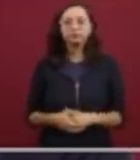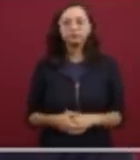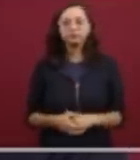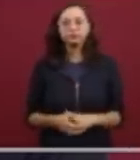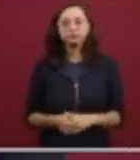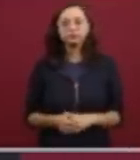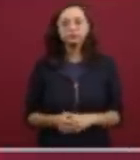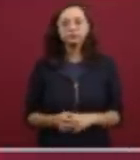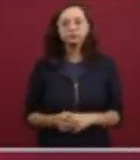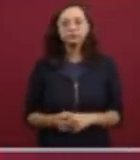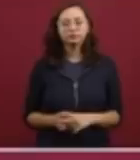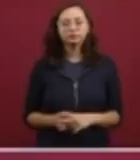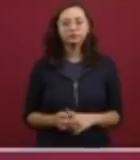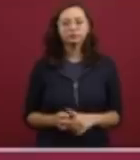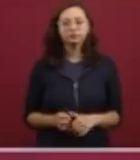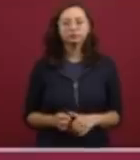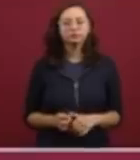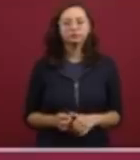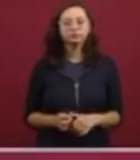Que solo